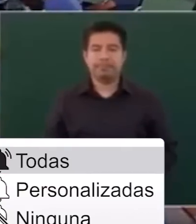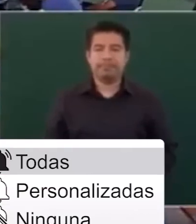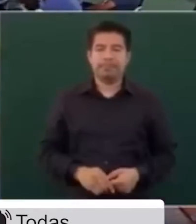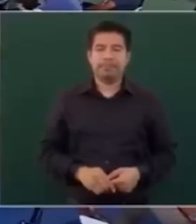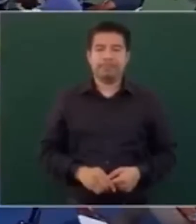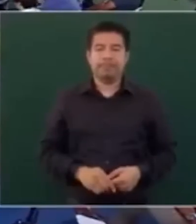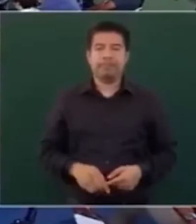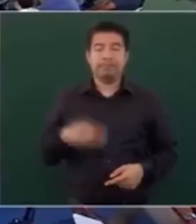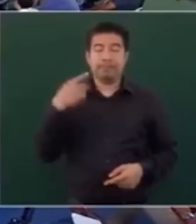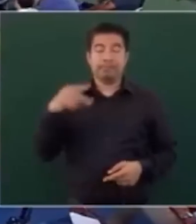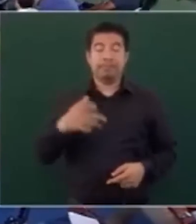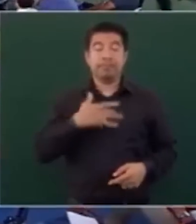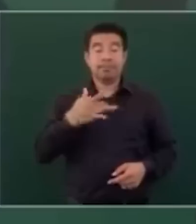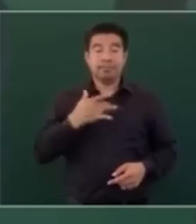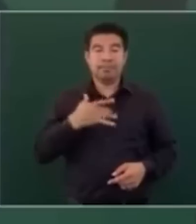gritan,